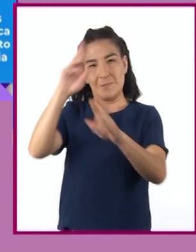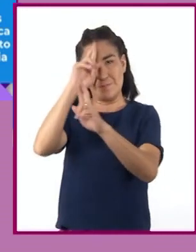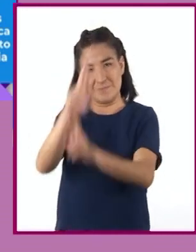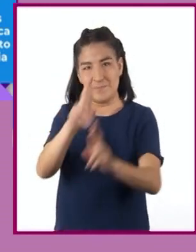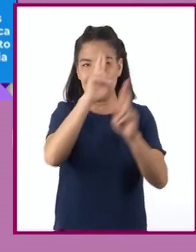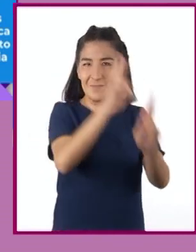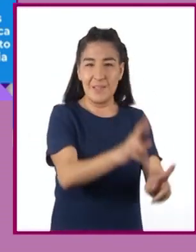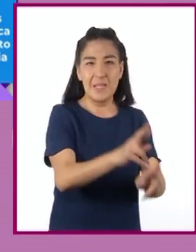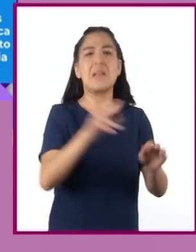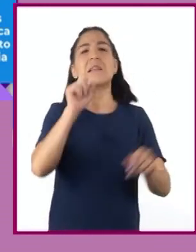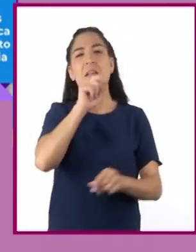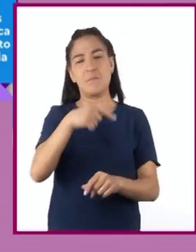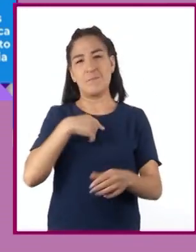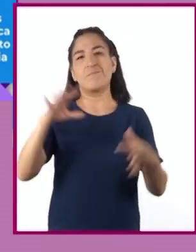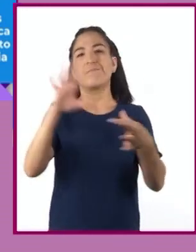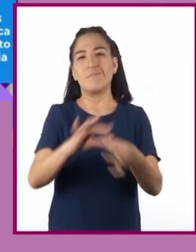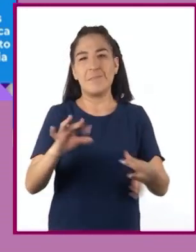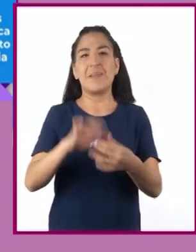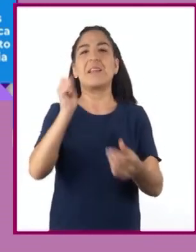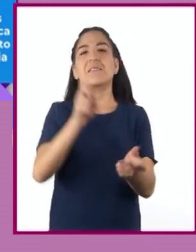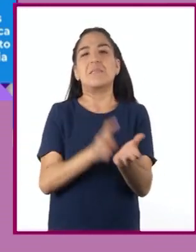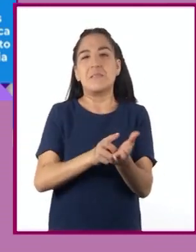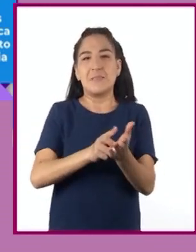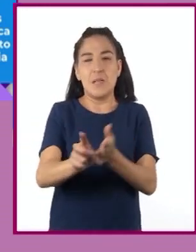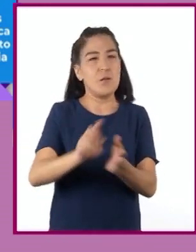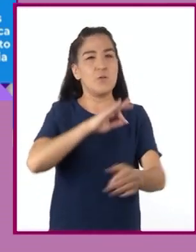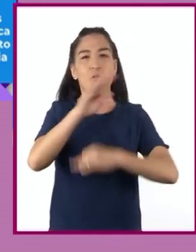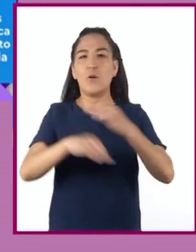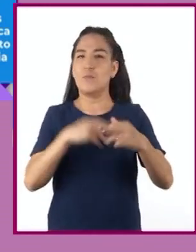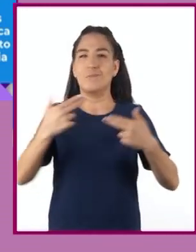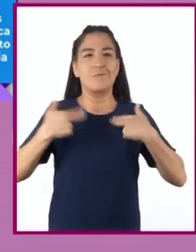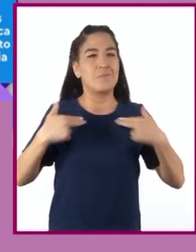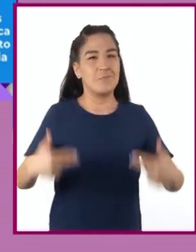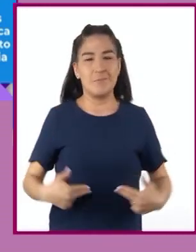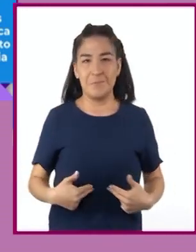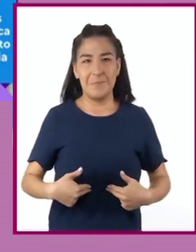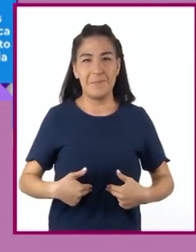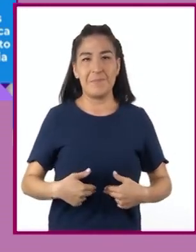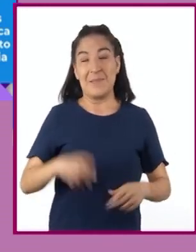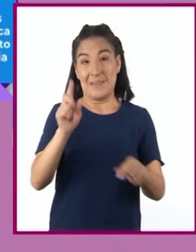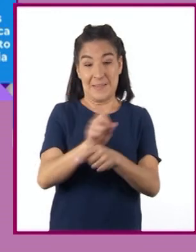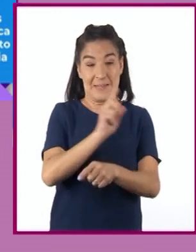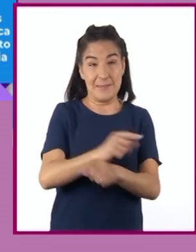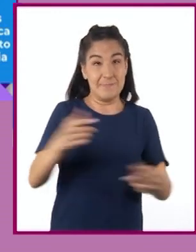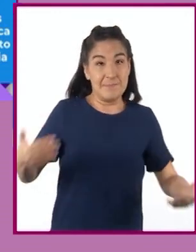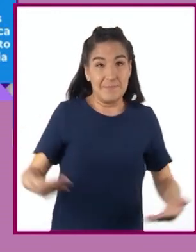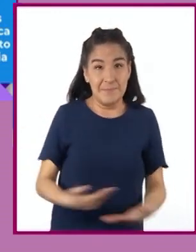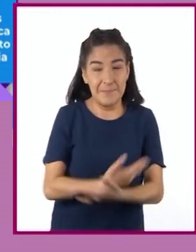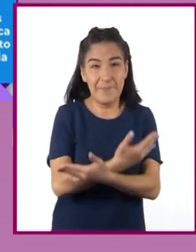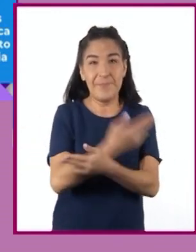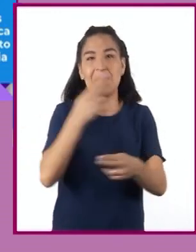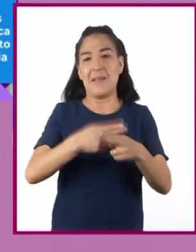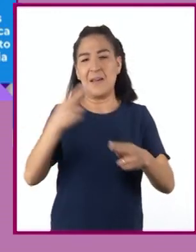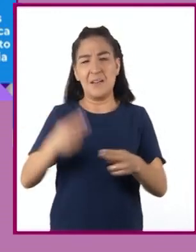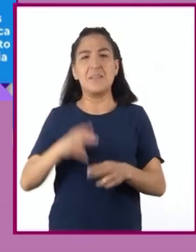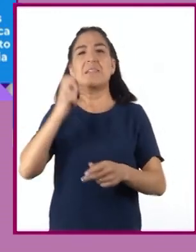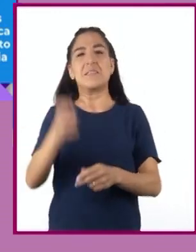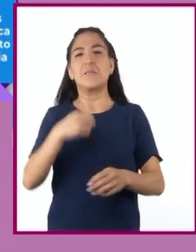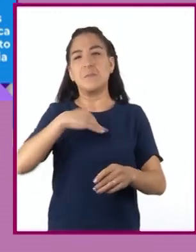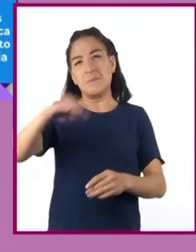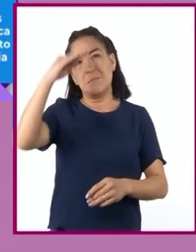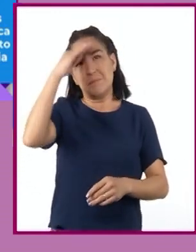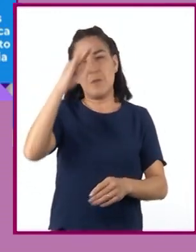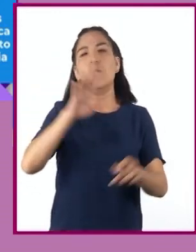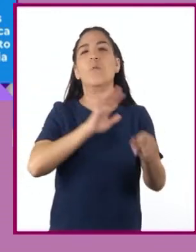Expliqué que la libertad es un derecho de todos los seres humanos desde nuestro nacimiento y consideré los tipos